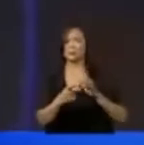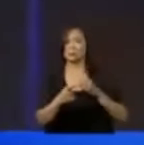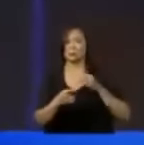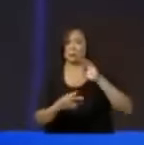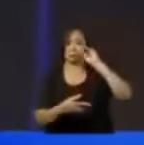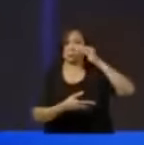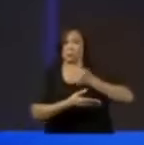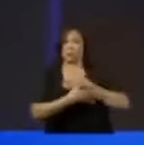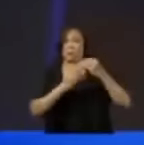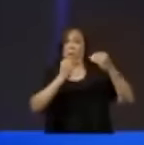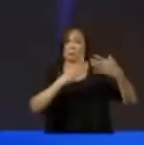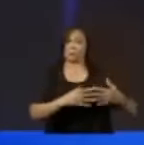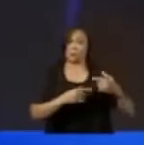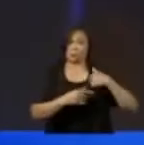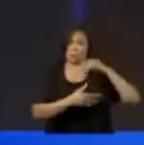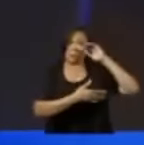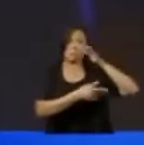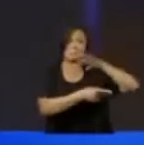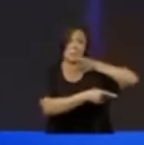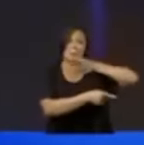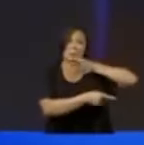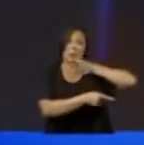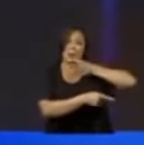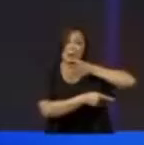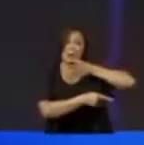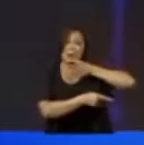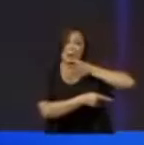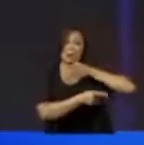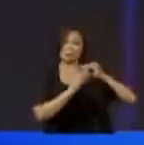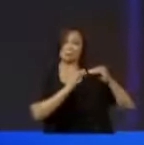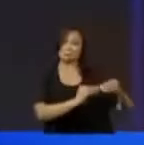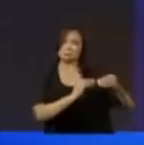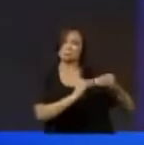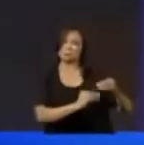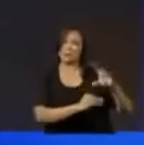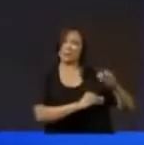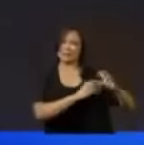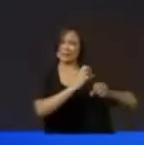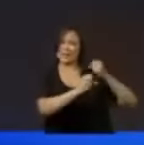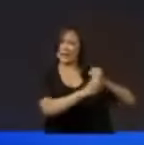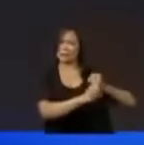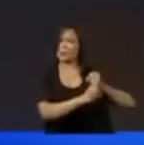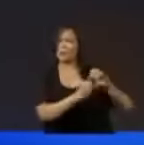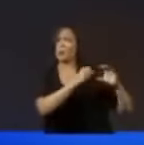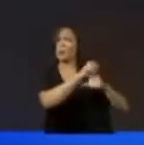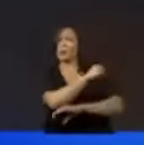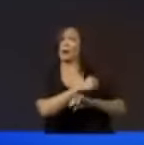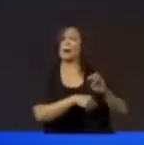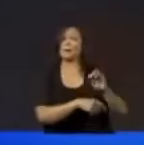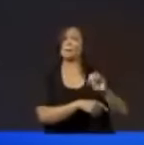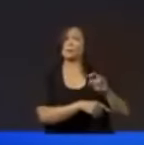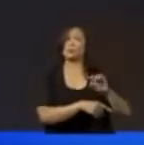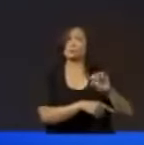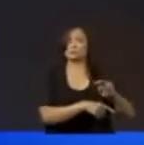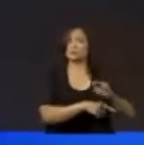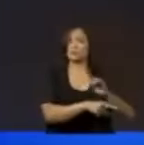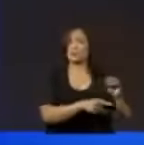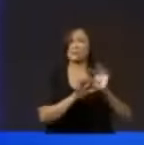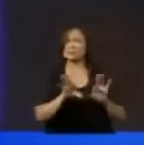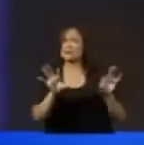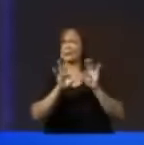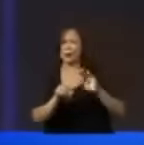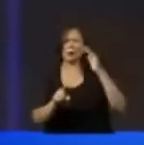Soy hijo de profesores. Mi madre dio clases durante 30 años en un campo en Monción. Y sé